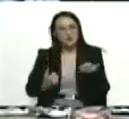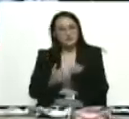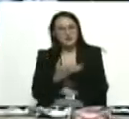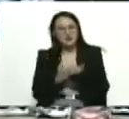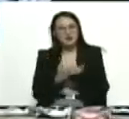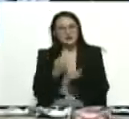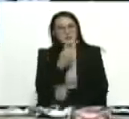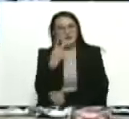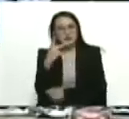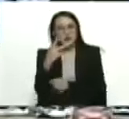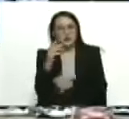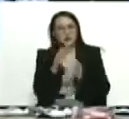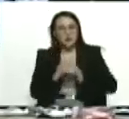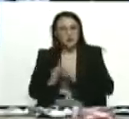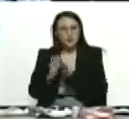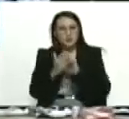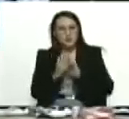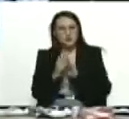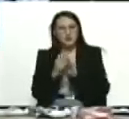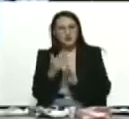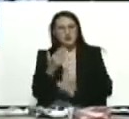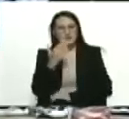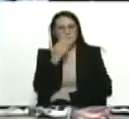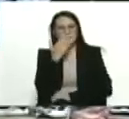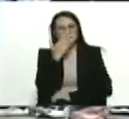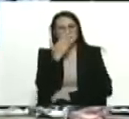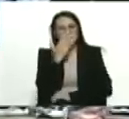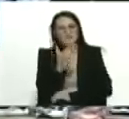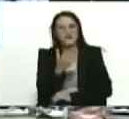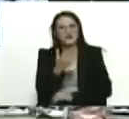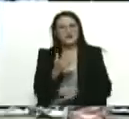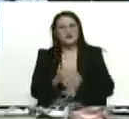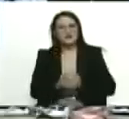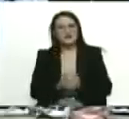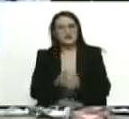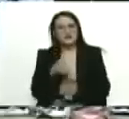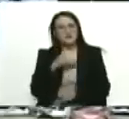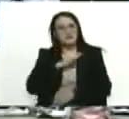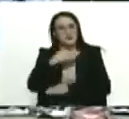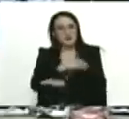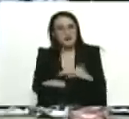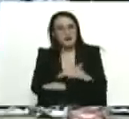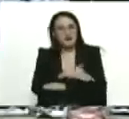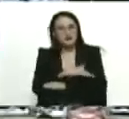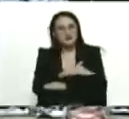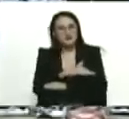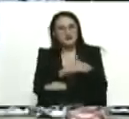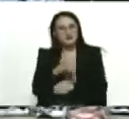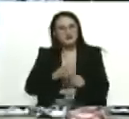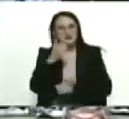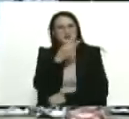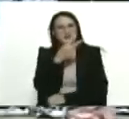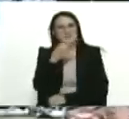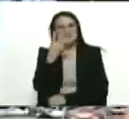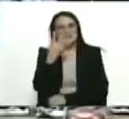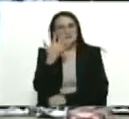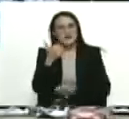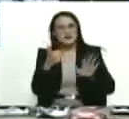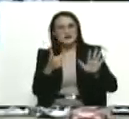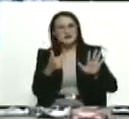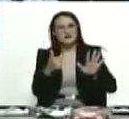22 comunidades que van al frente, la vanguardia, las líderes de calle, que son más de